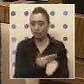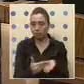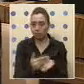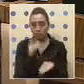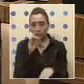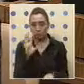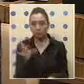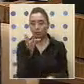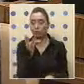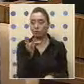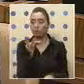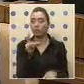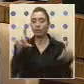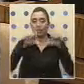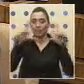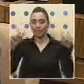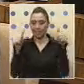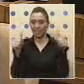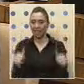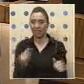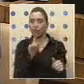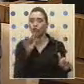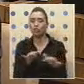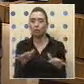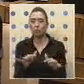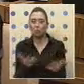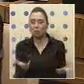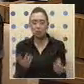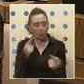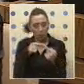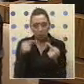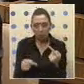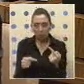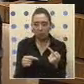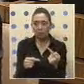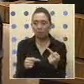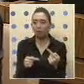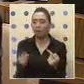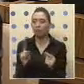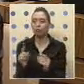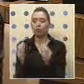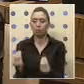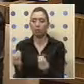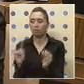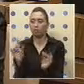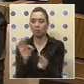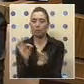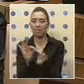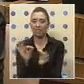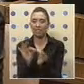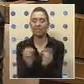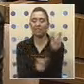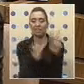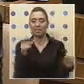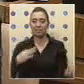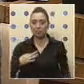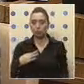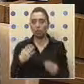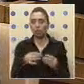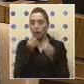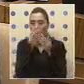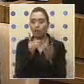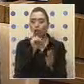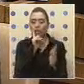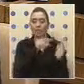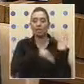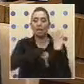ya los carteles están en desuso, ya no tienen sentido, son inoportunos, son casi impertinentes. Ya no tiene sentido, si la ciudadanía ya expresó quién es mayoría